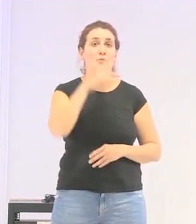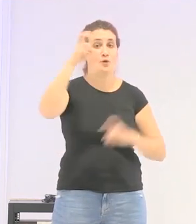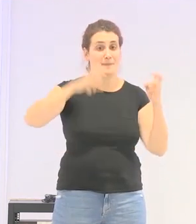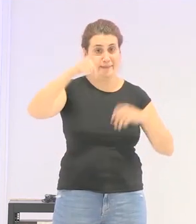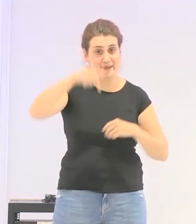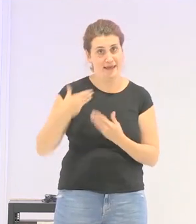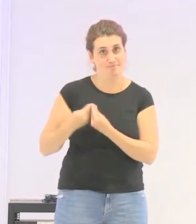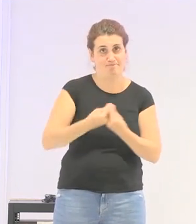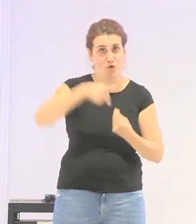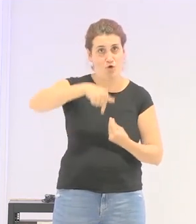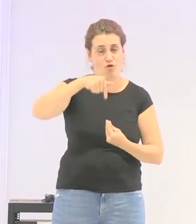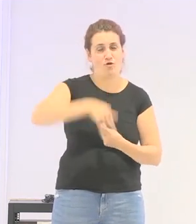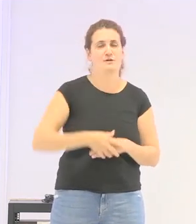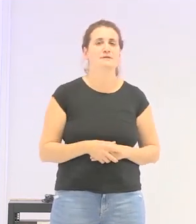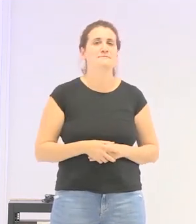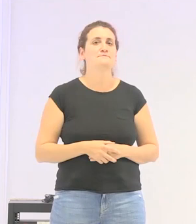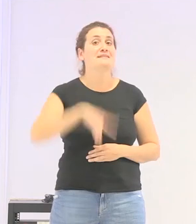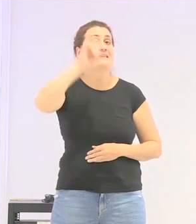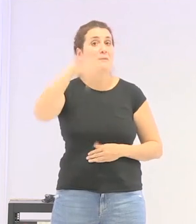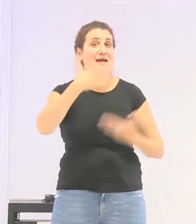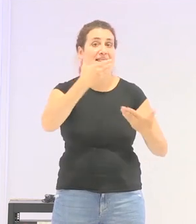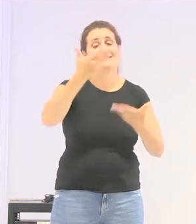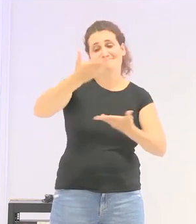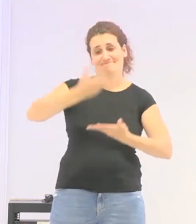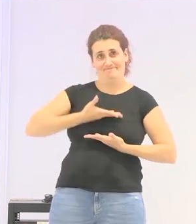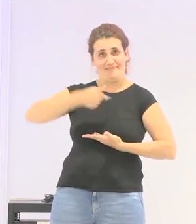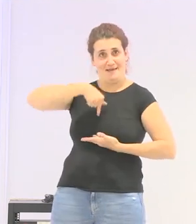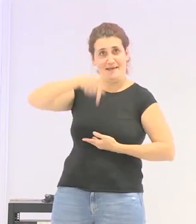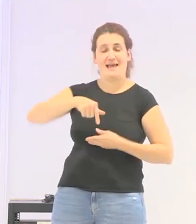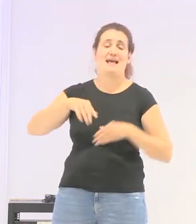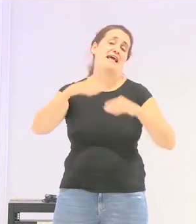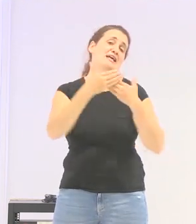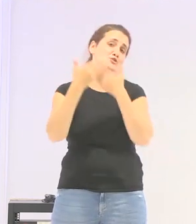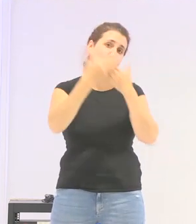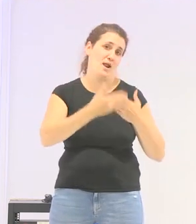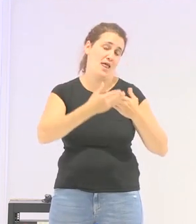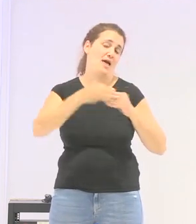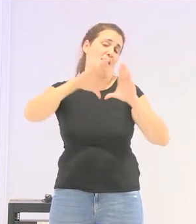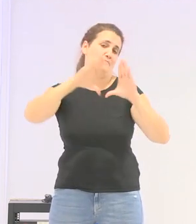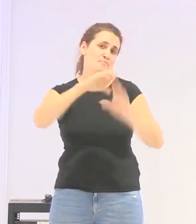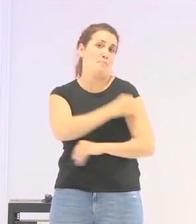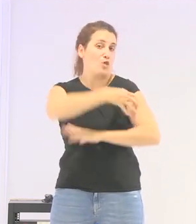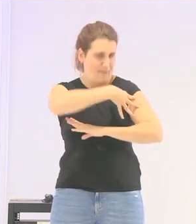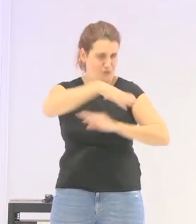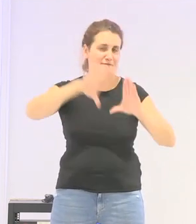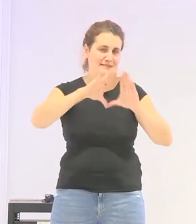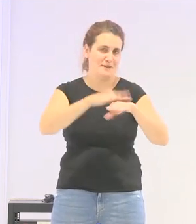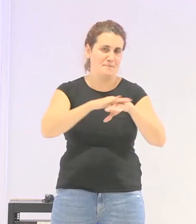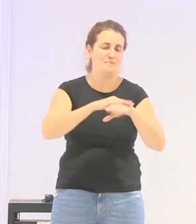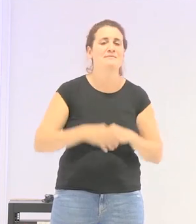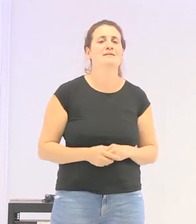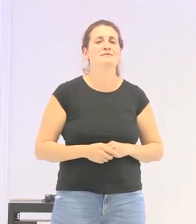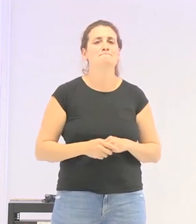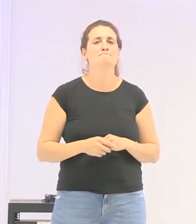acompañarnos hoy. Y bueno, también gracias por la invitación a la Escuela Feminista, de Empoderamiento Feminista, perdón, el nombre es así.